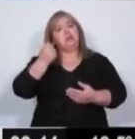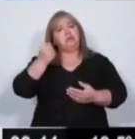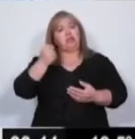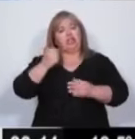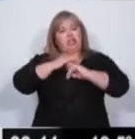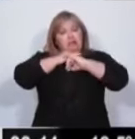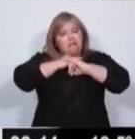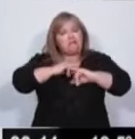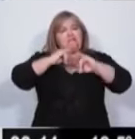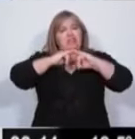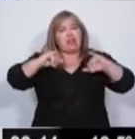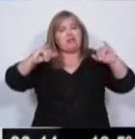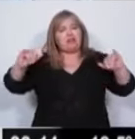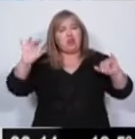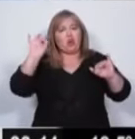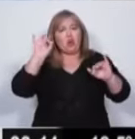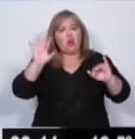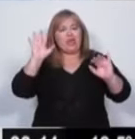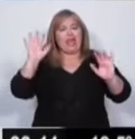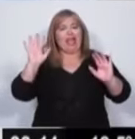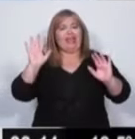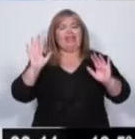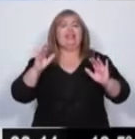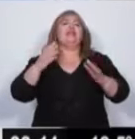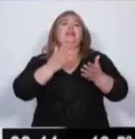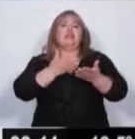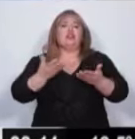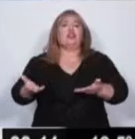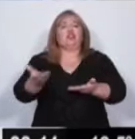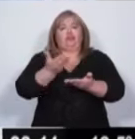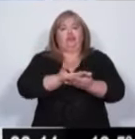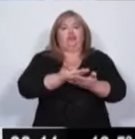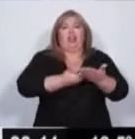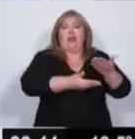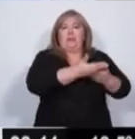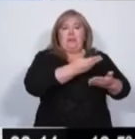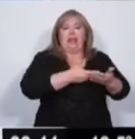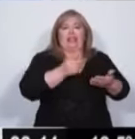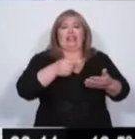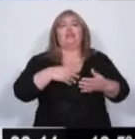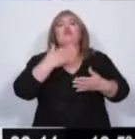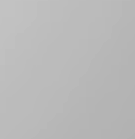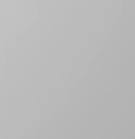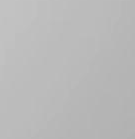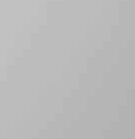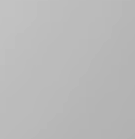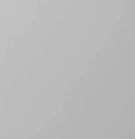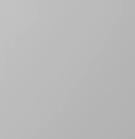transmisión única y ser parte de algo tan maravilloso. Muchísimas gracias y hasta la próxima.